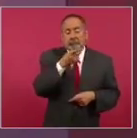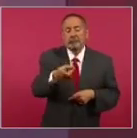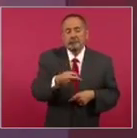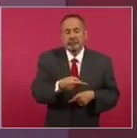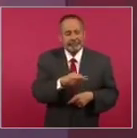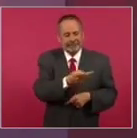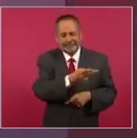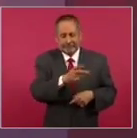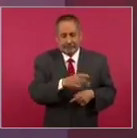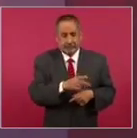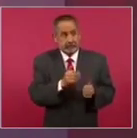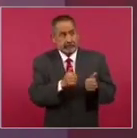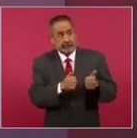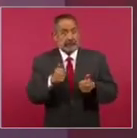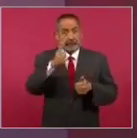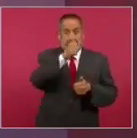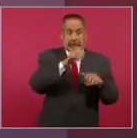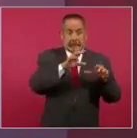los